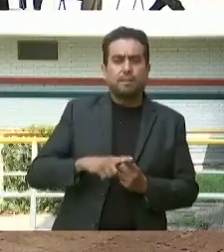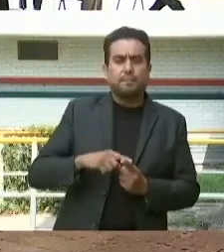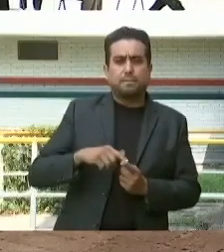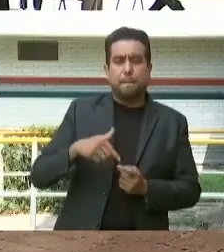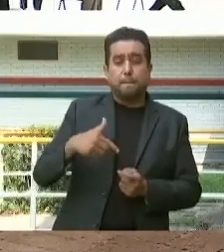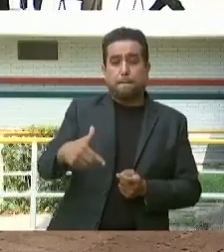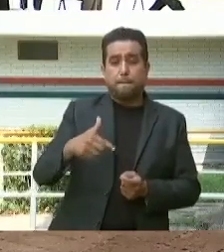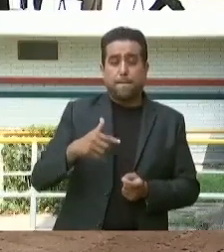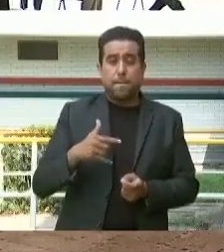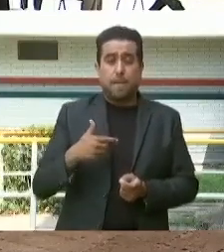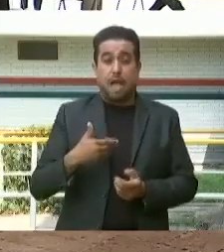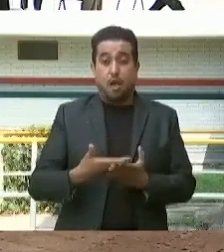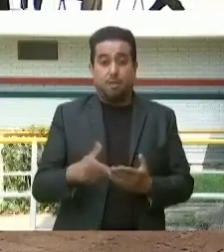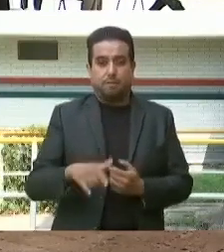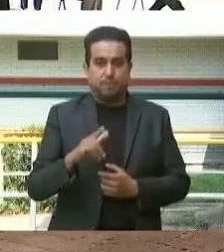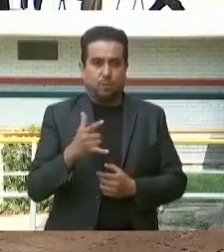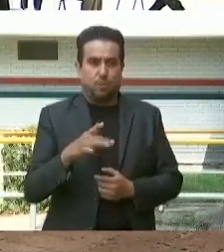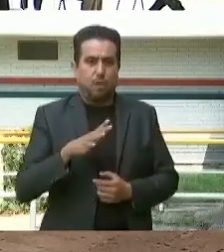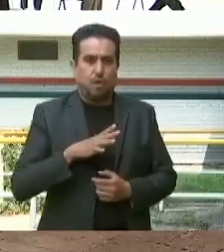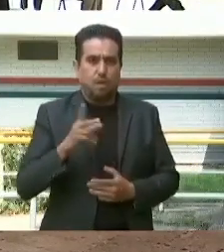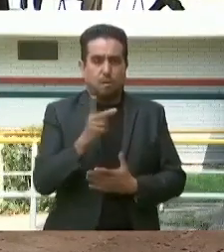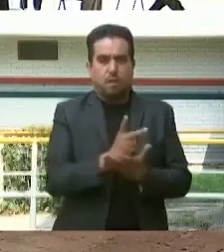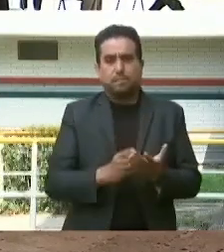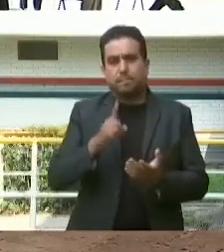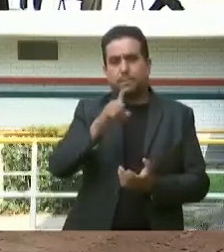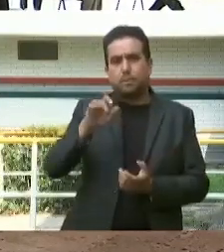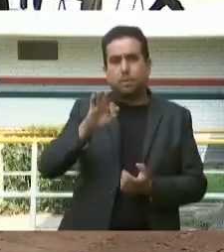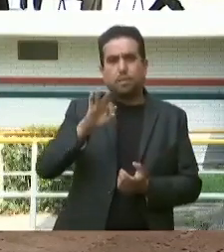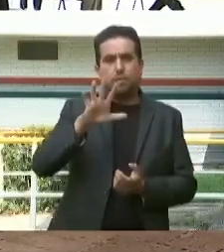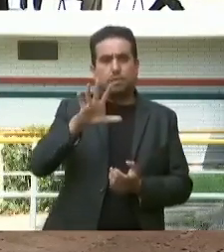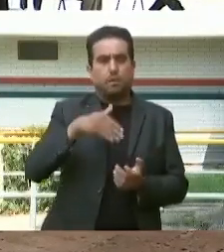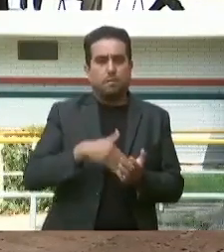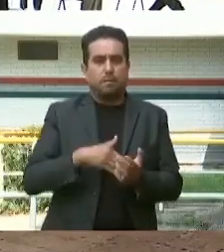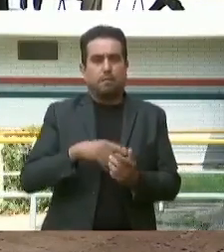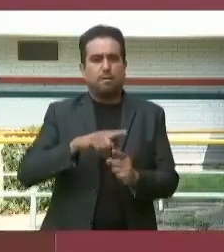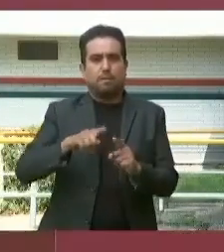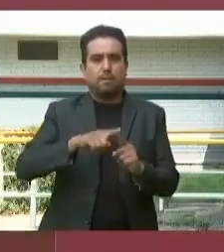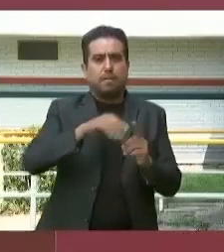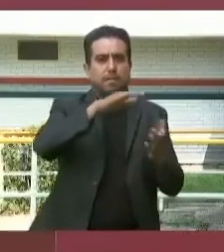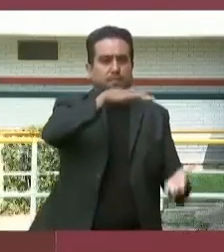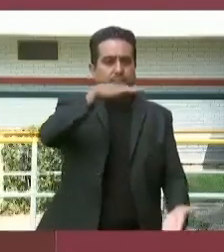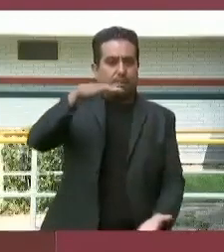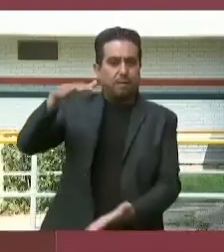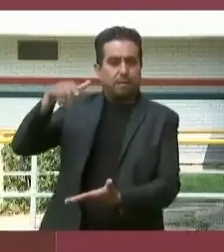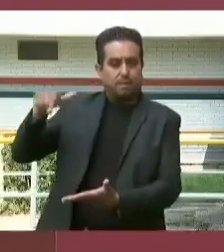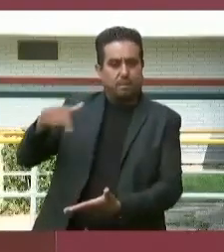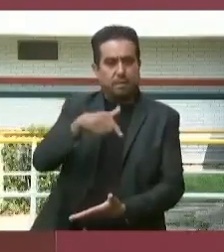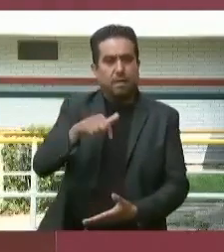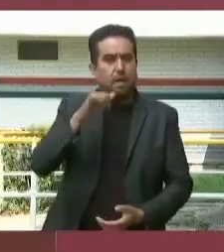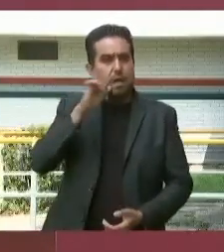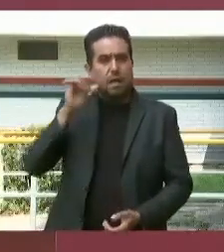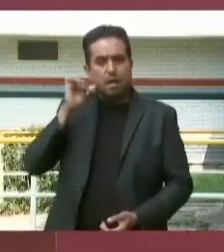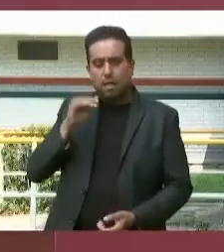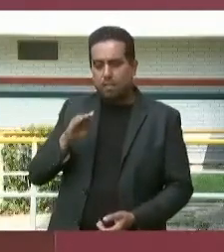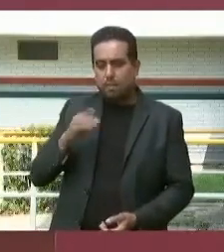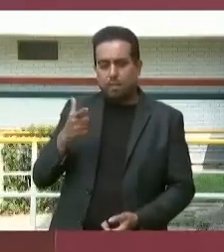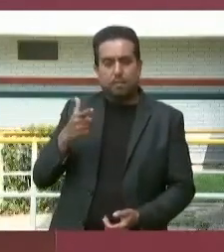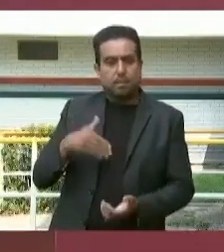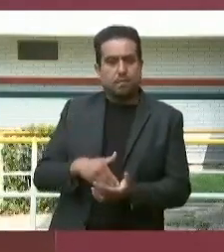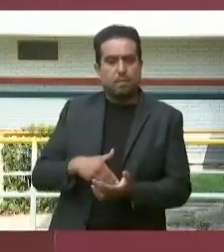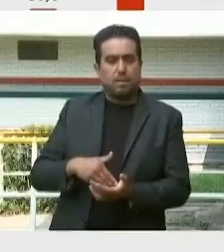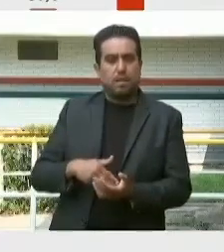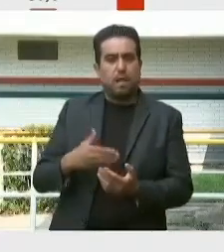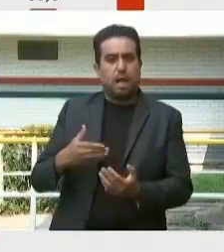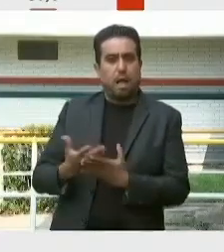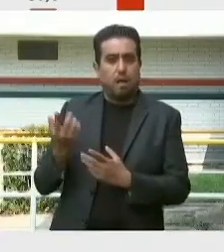estamos un programa de 145 mil barriles ayer estuvimos a 97 mil barriles